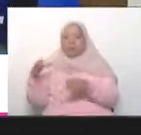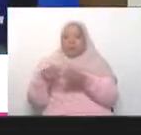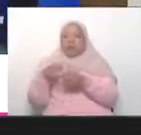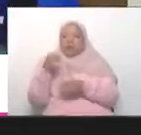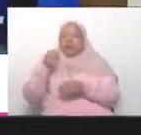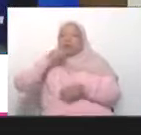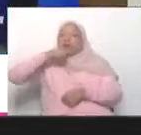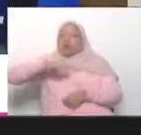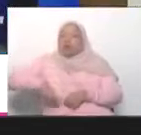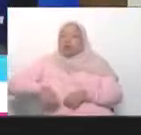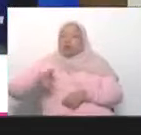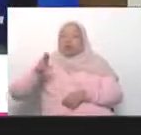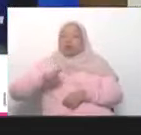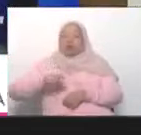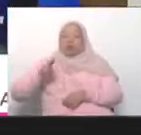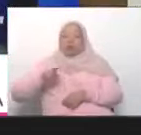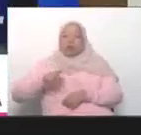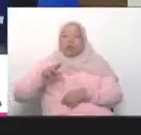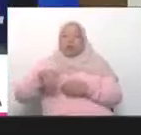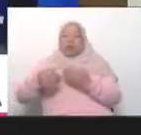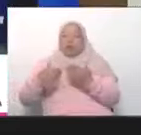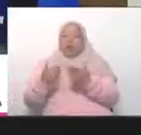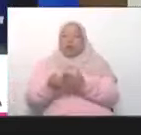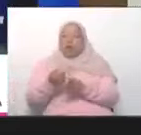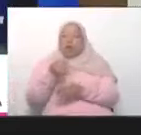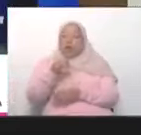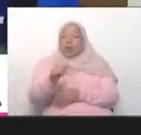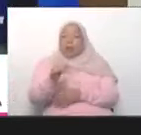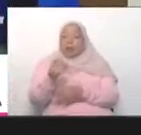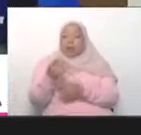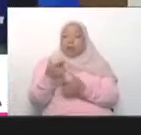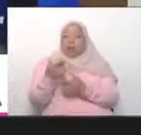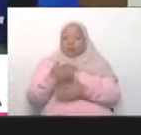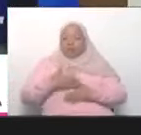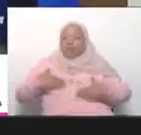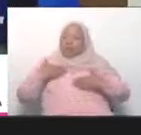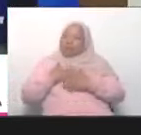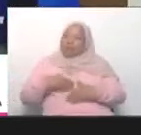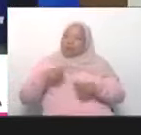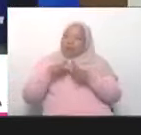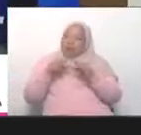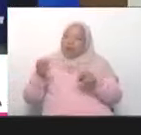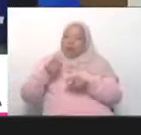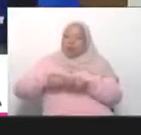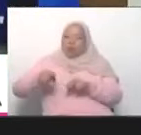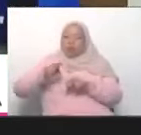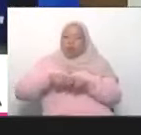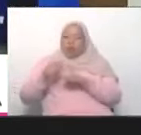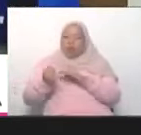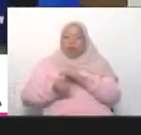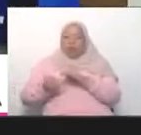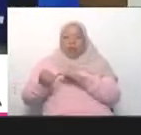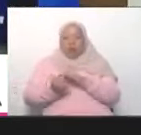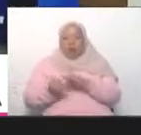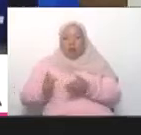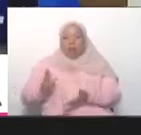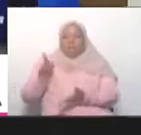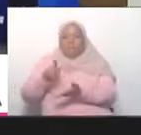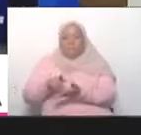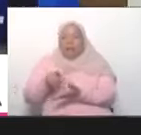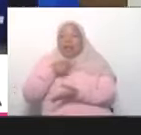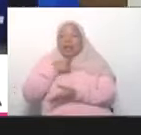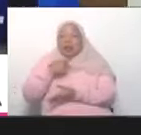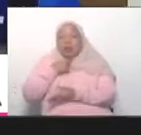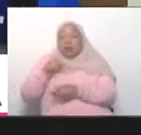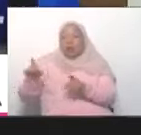que históricamente jamás había tenido la gaita. Es una sede digna con la que cuentan todos los niños del instituto y, por supuesto, todos los gaiteros. Es